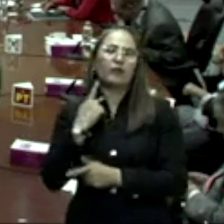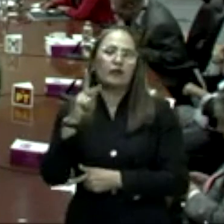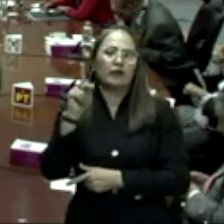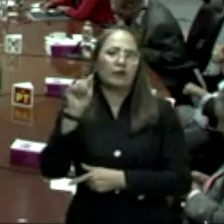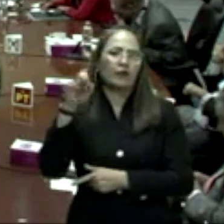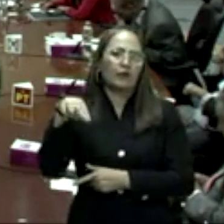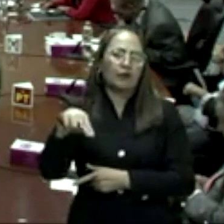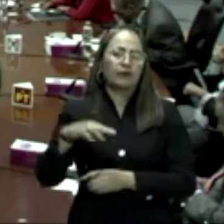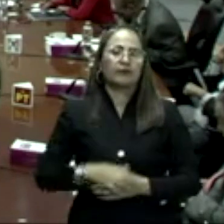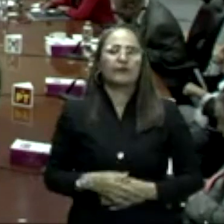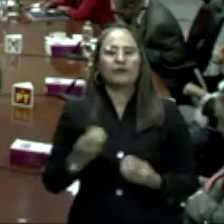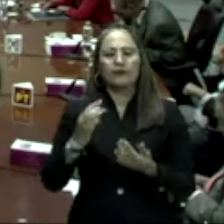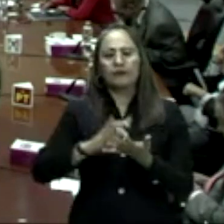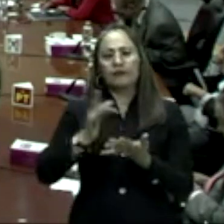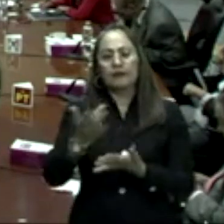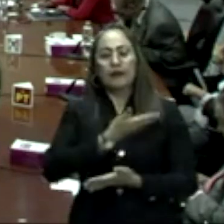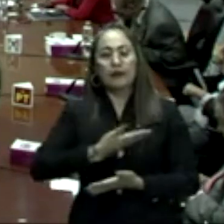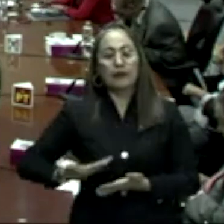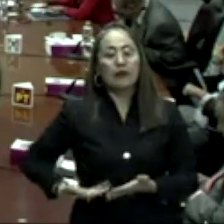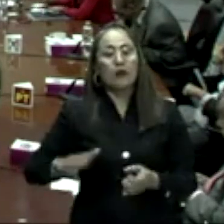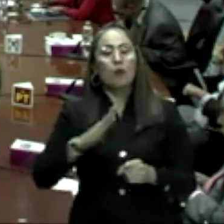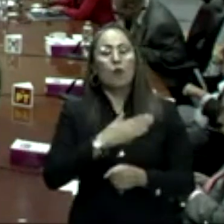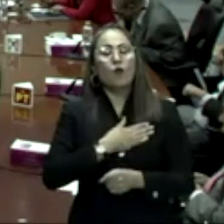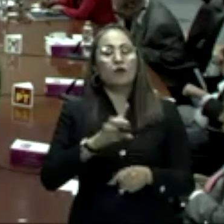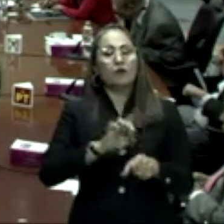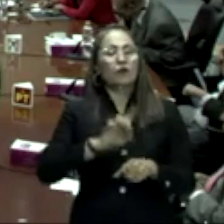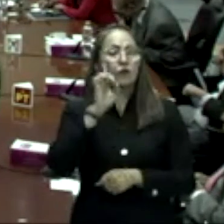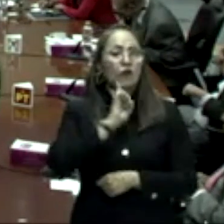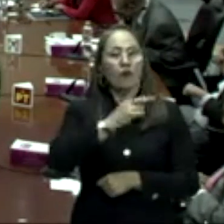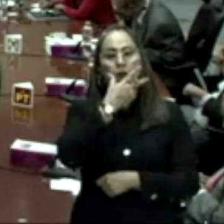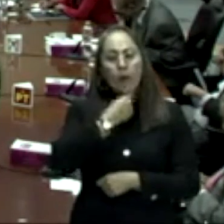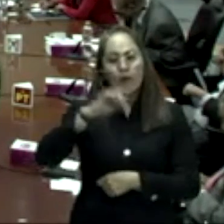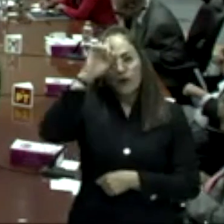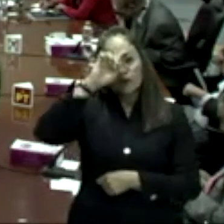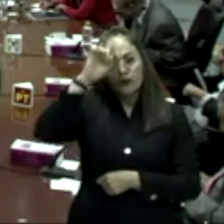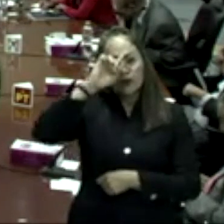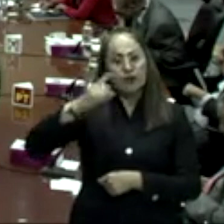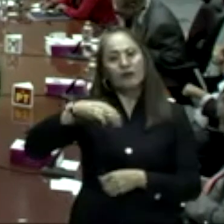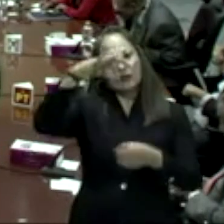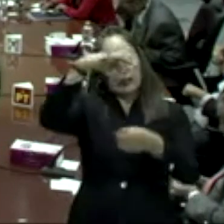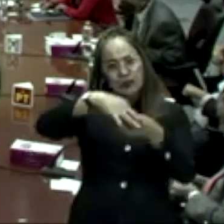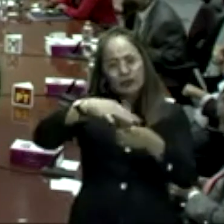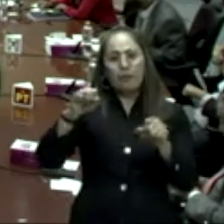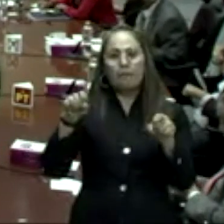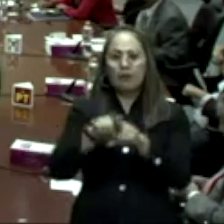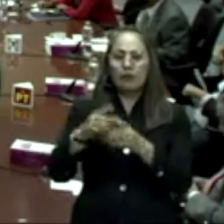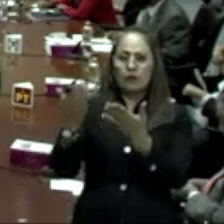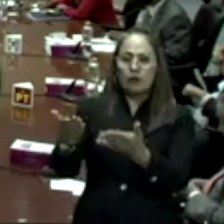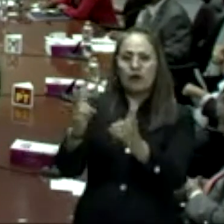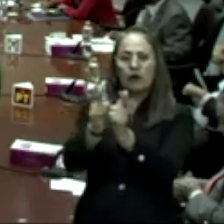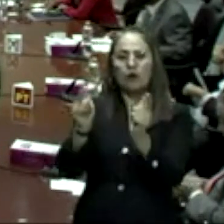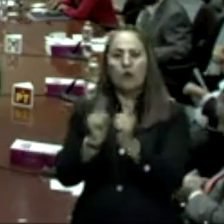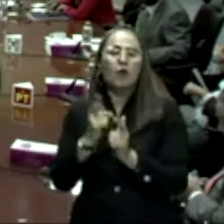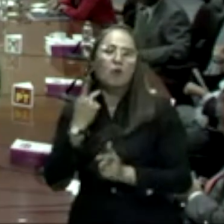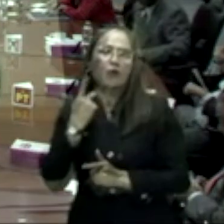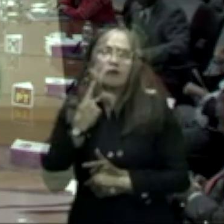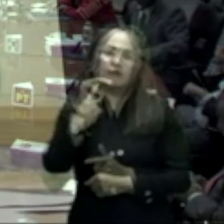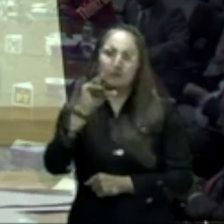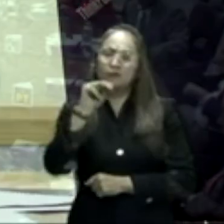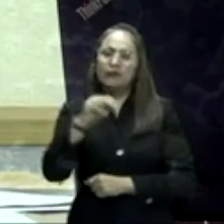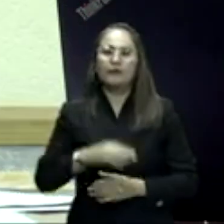consejeros de este árbitro contra recortes presupuestales, intentos de reformas e intervención ilegal de partidos y